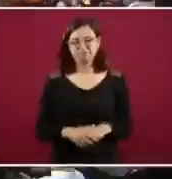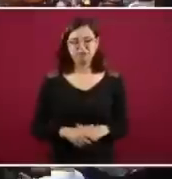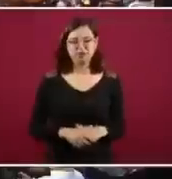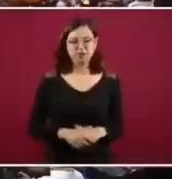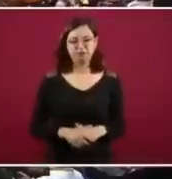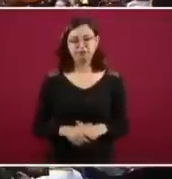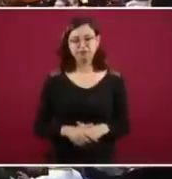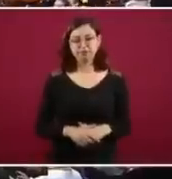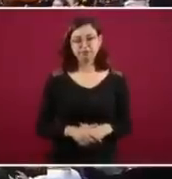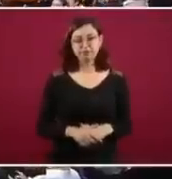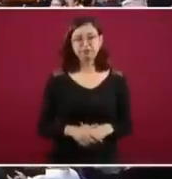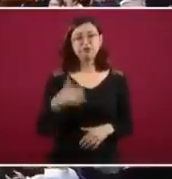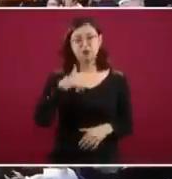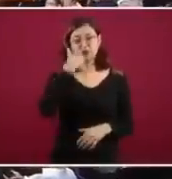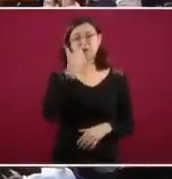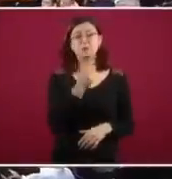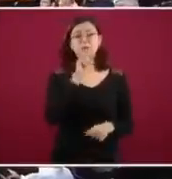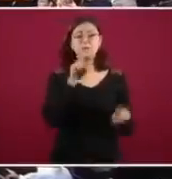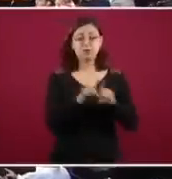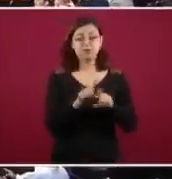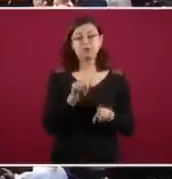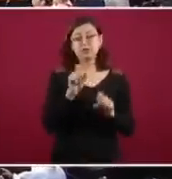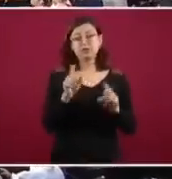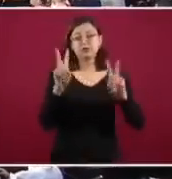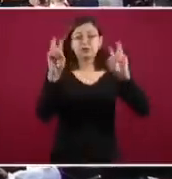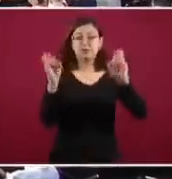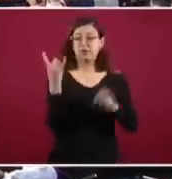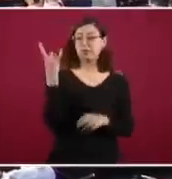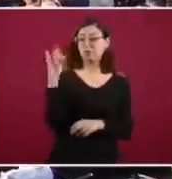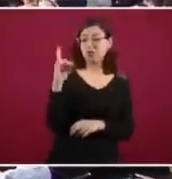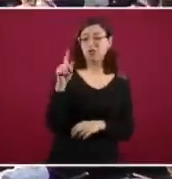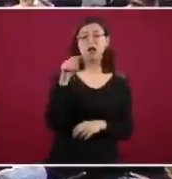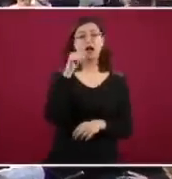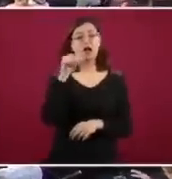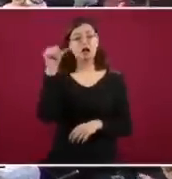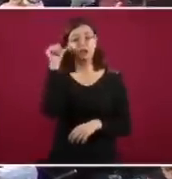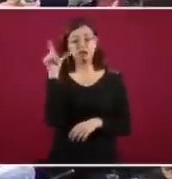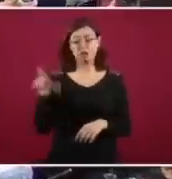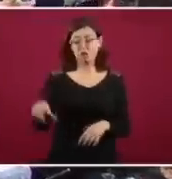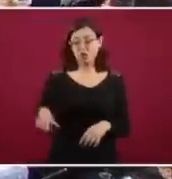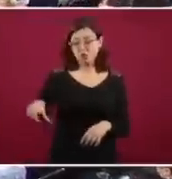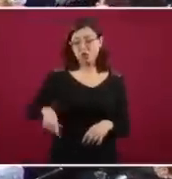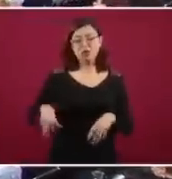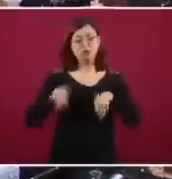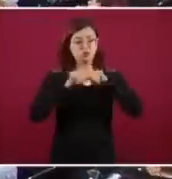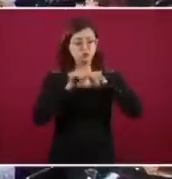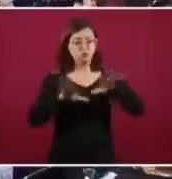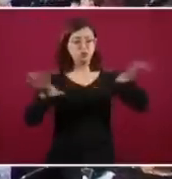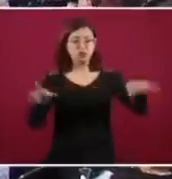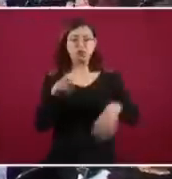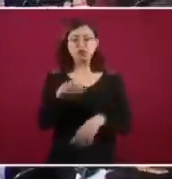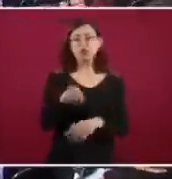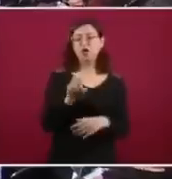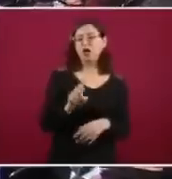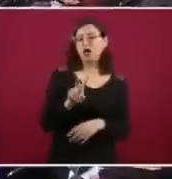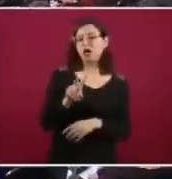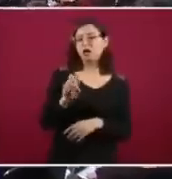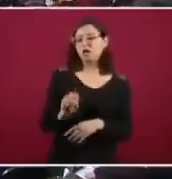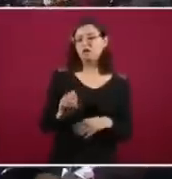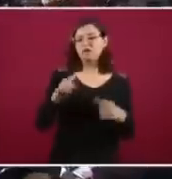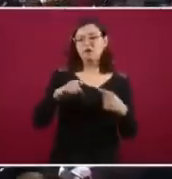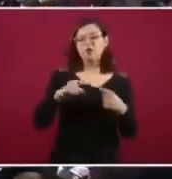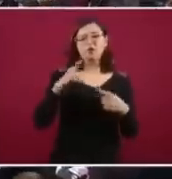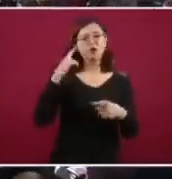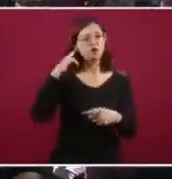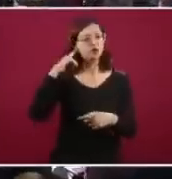Le quería preguntar también sobre el tema de Bolivia, porque ayer el gobierno interino da a conocer unos audios que adjudica a Evo Morales, en los